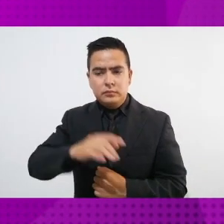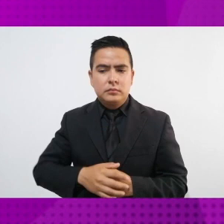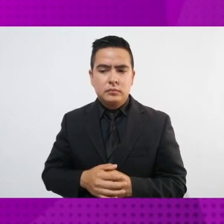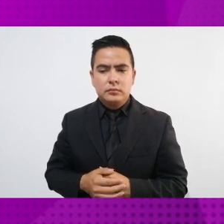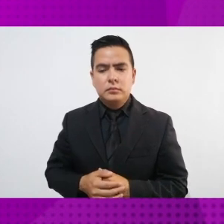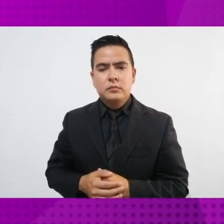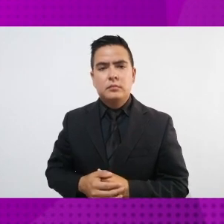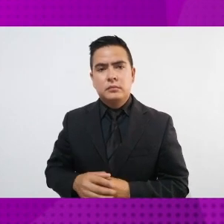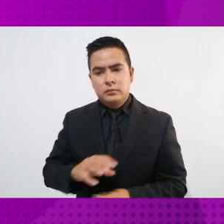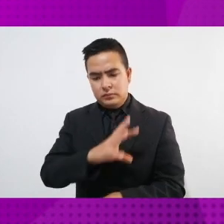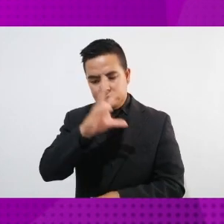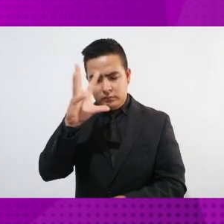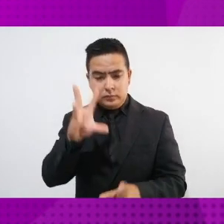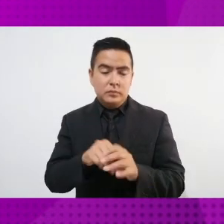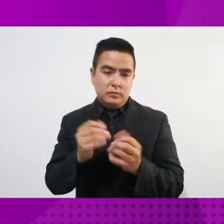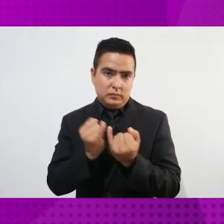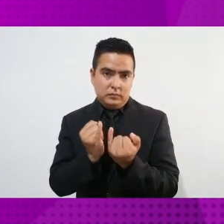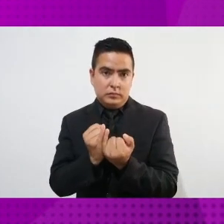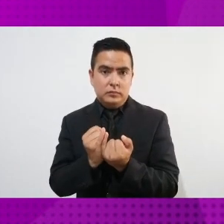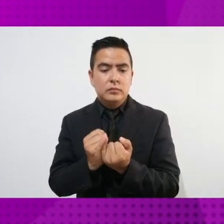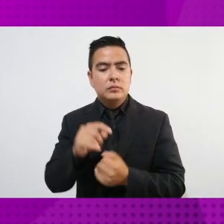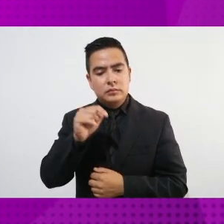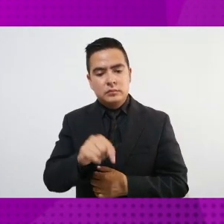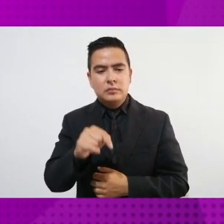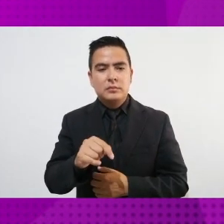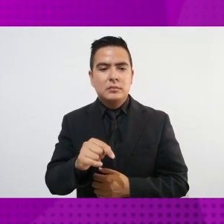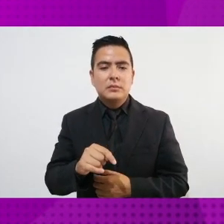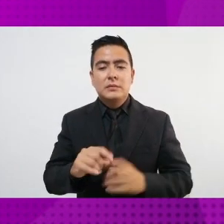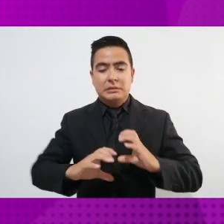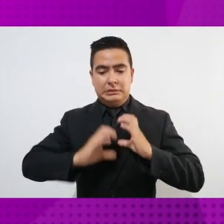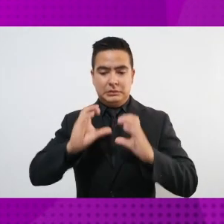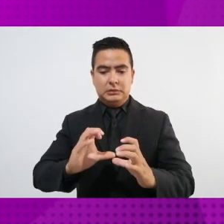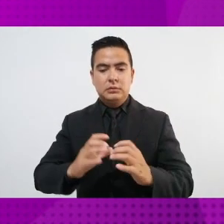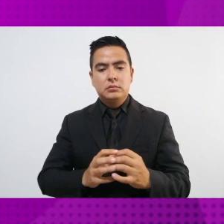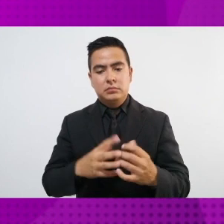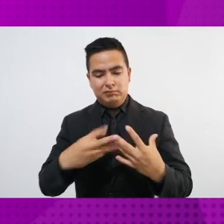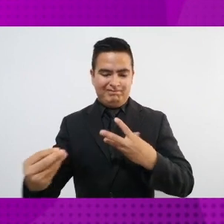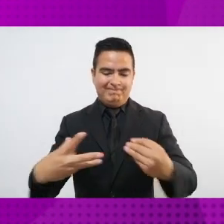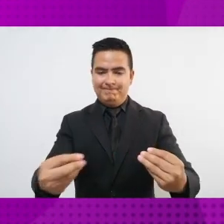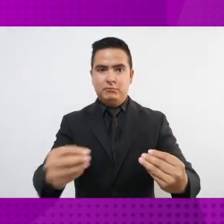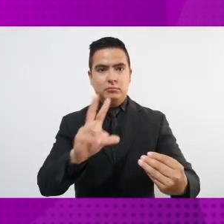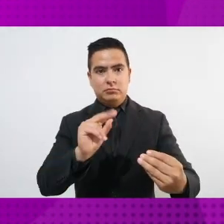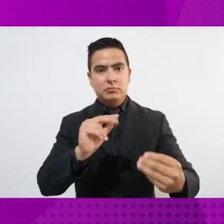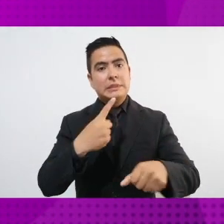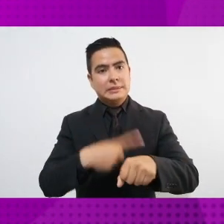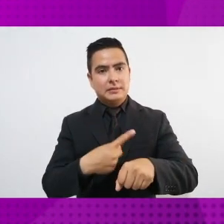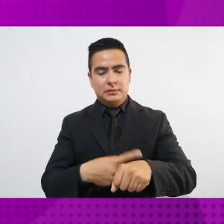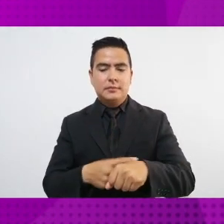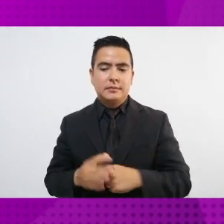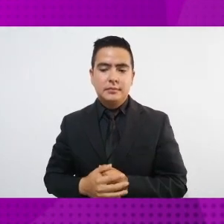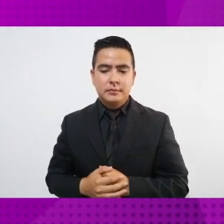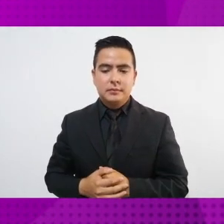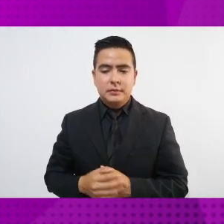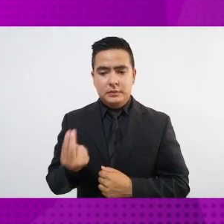medidas posibles de resguardo, de distanciamiento social, de, por supuesto, de